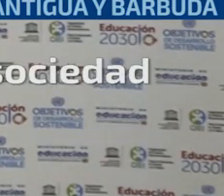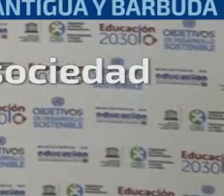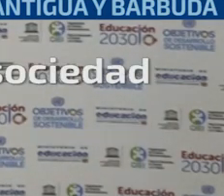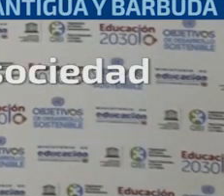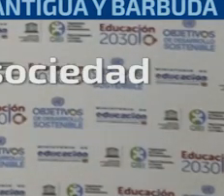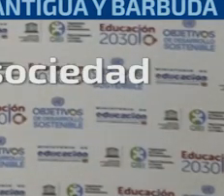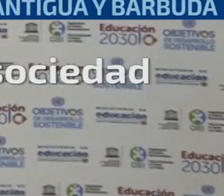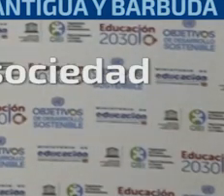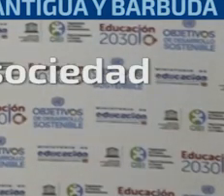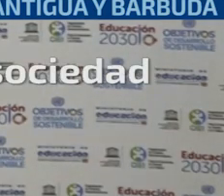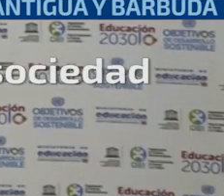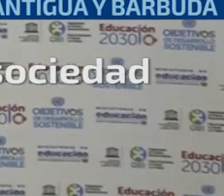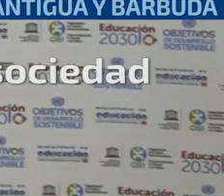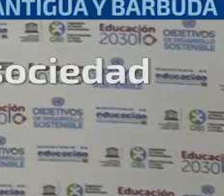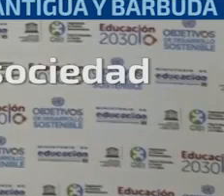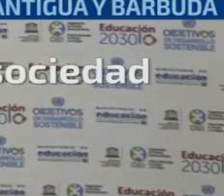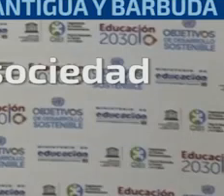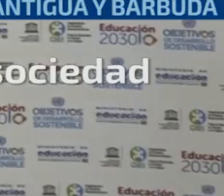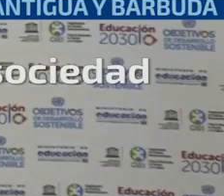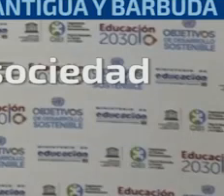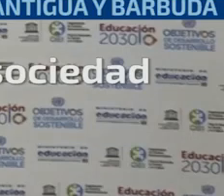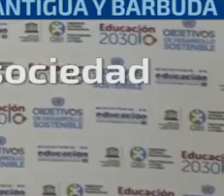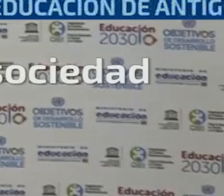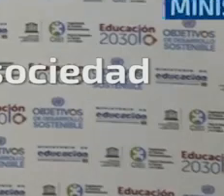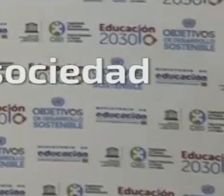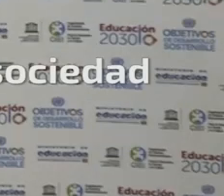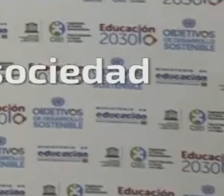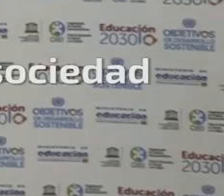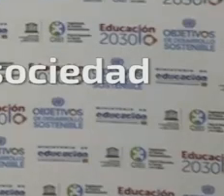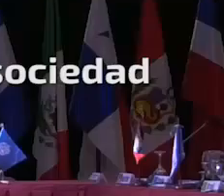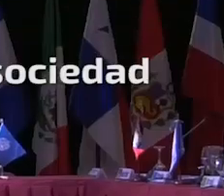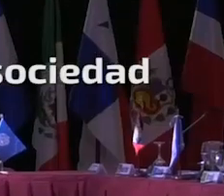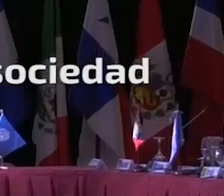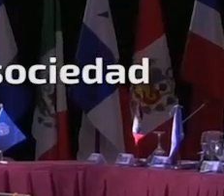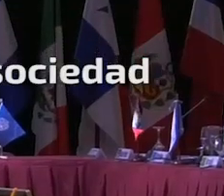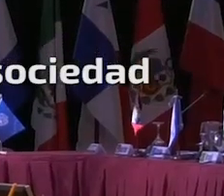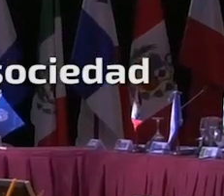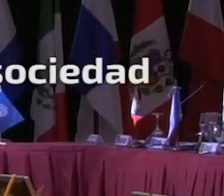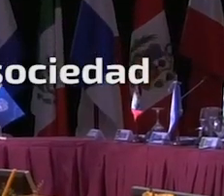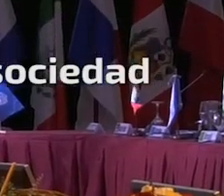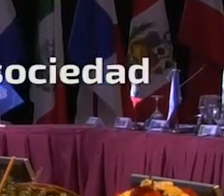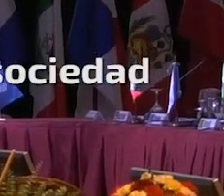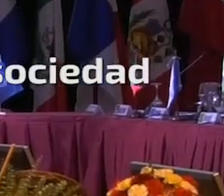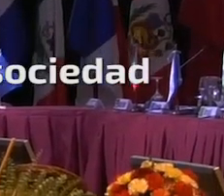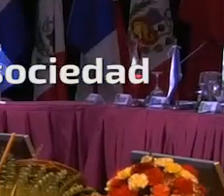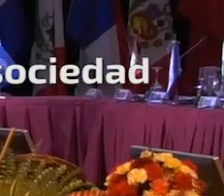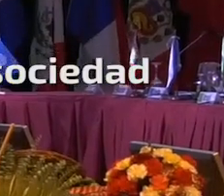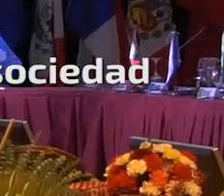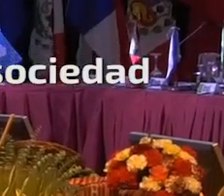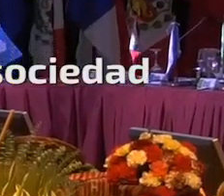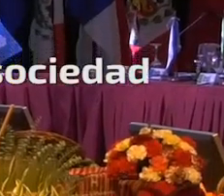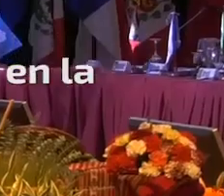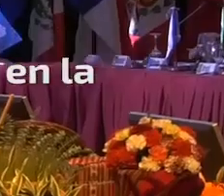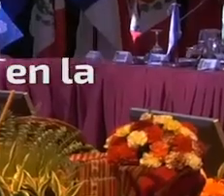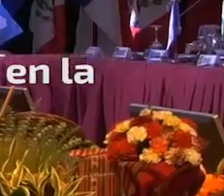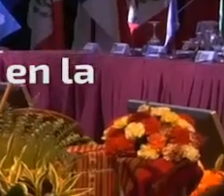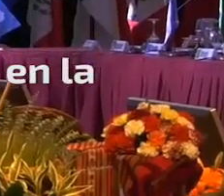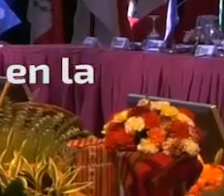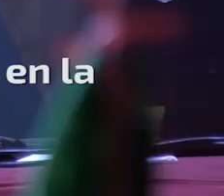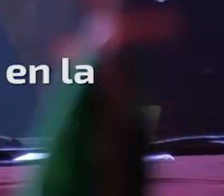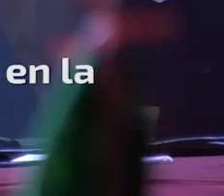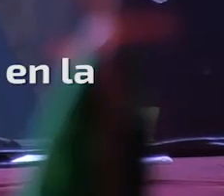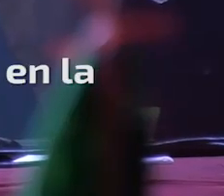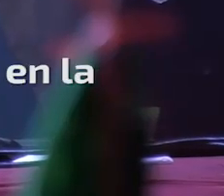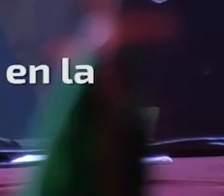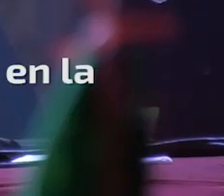essential, primarily because it helps us to be able to identify issues such as bureaucratic impediments, financial challenges, and just